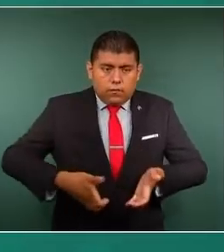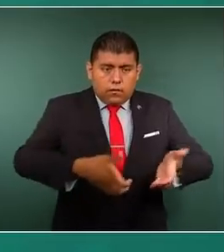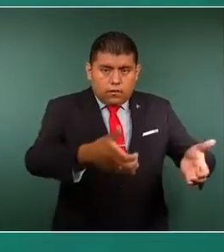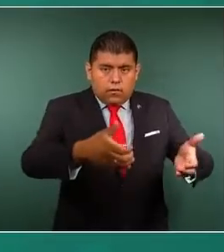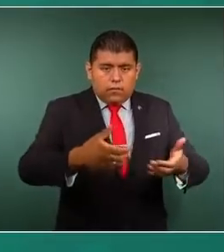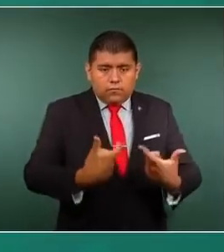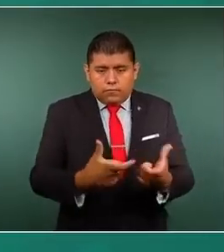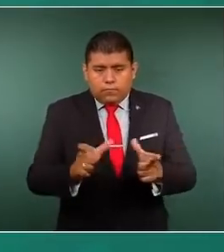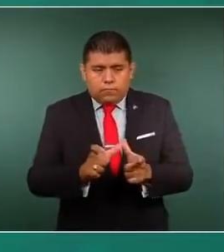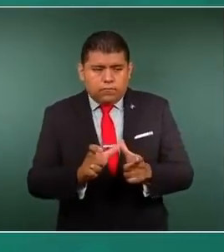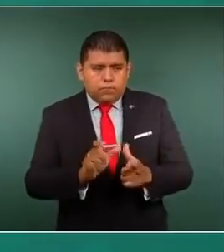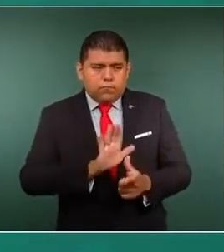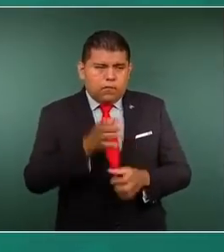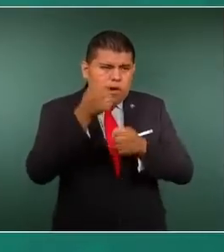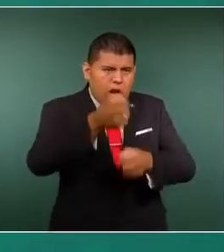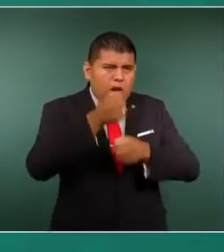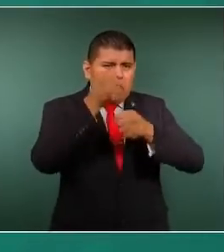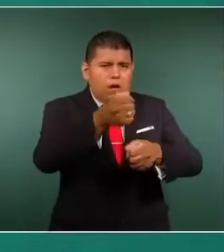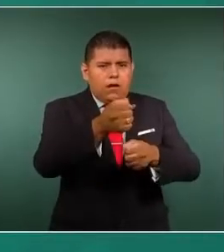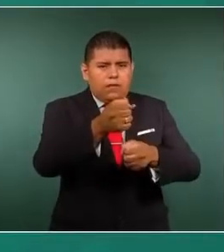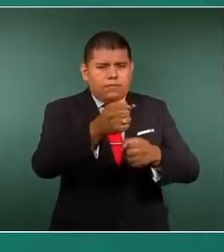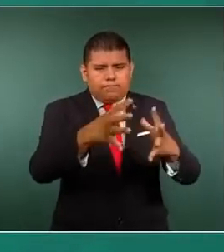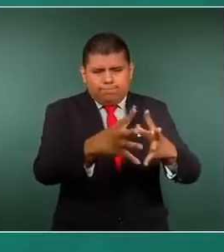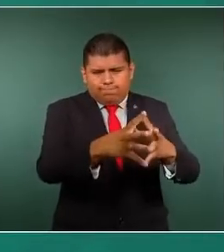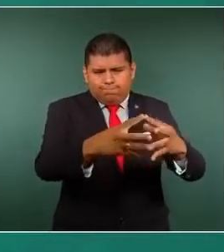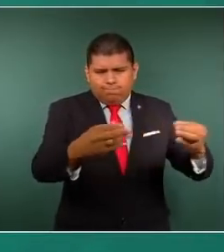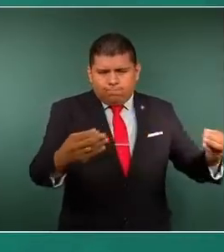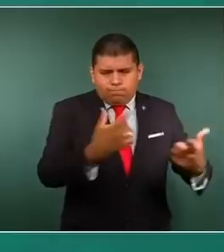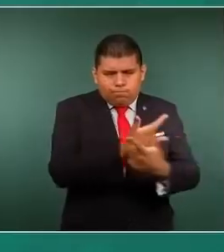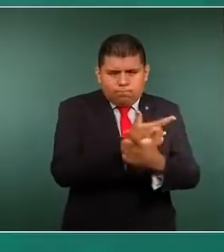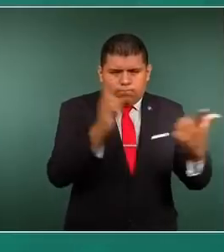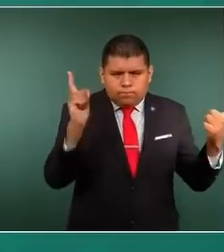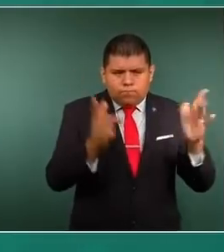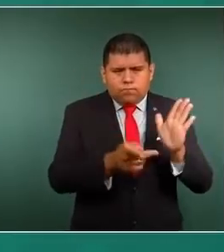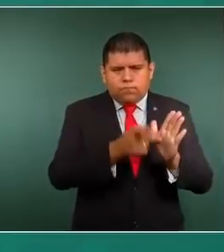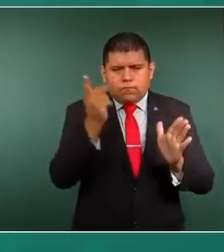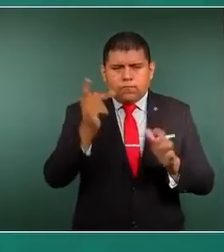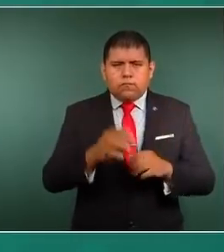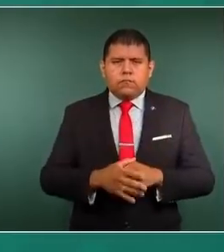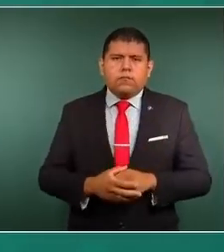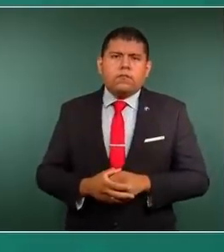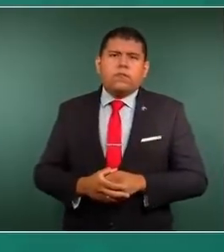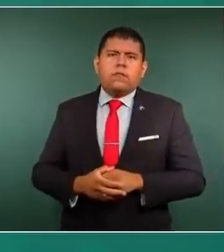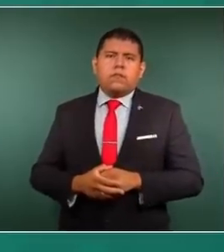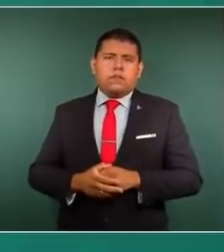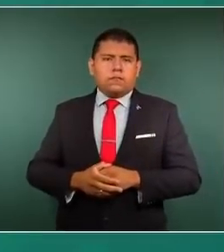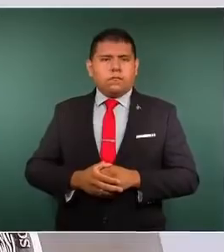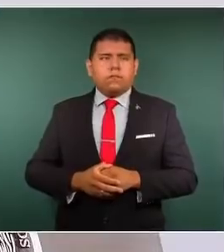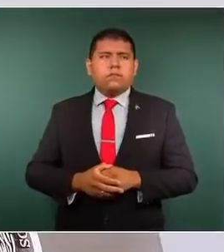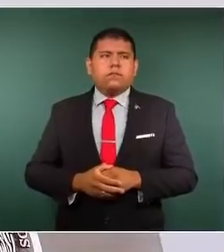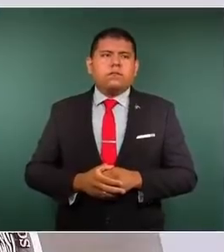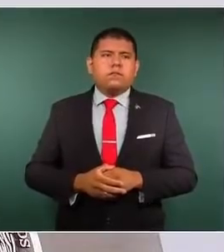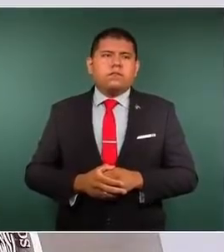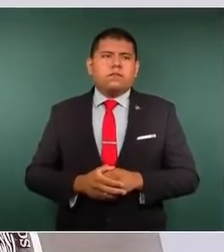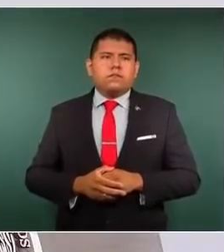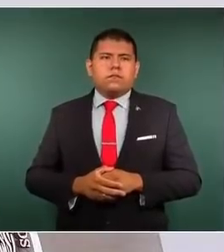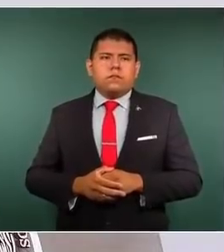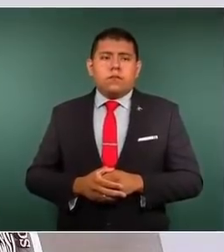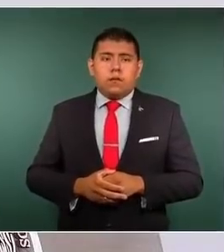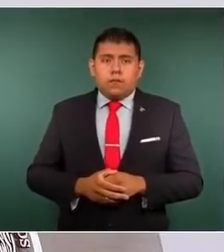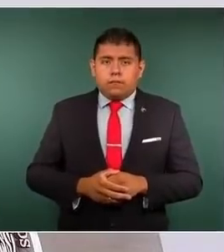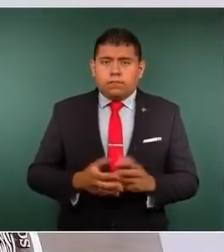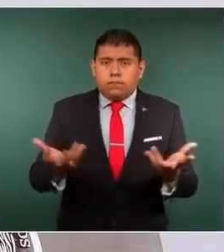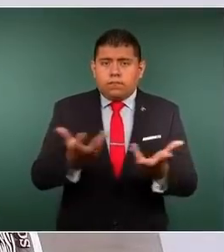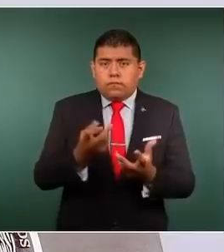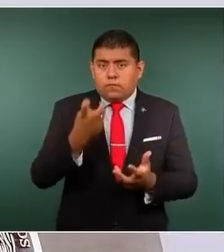estas casetas porque se trata de actos